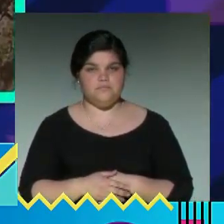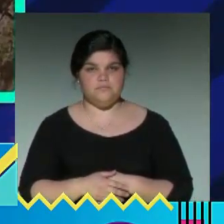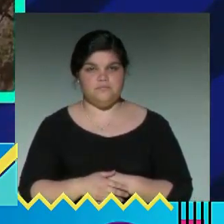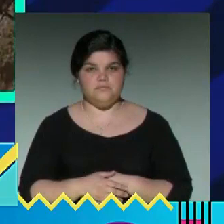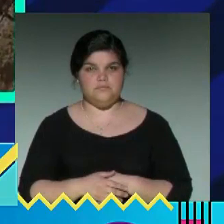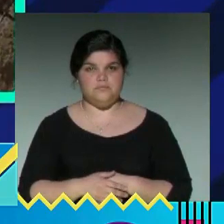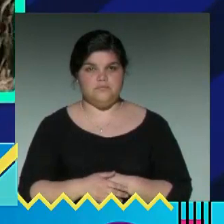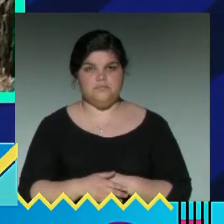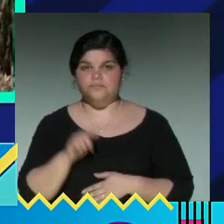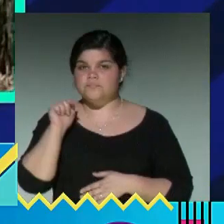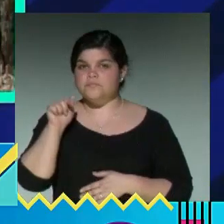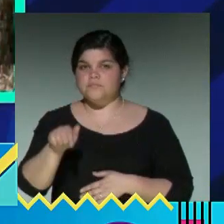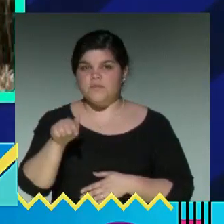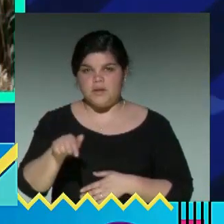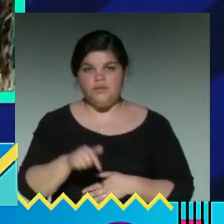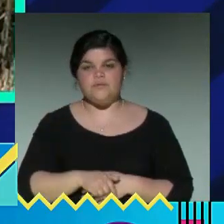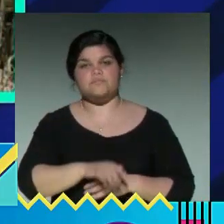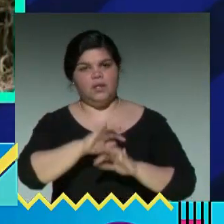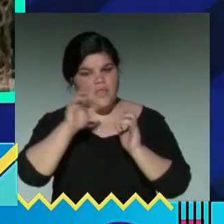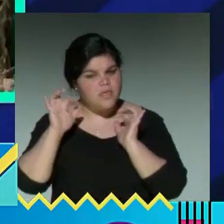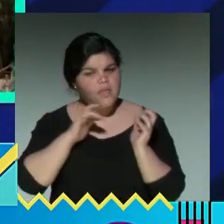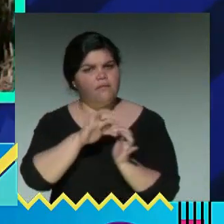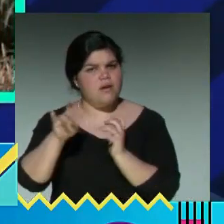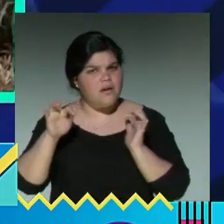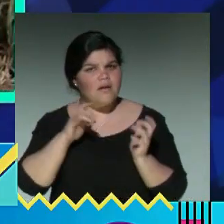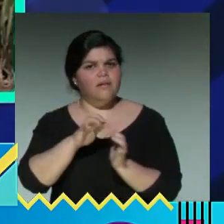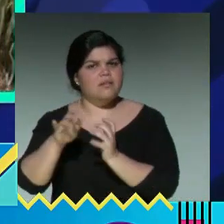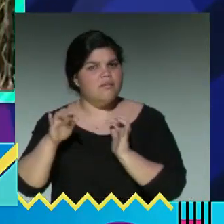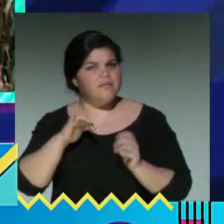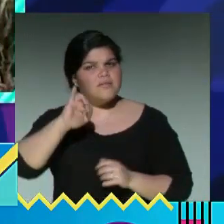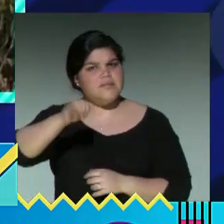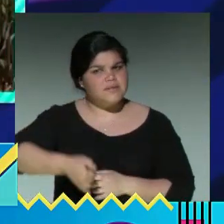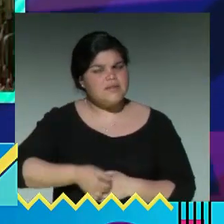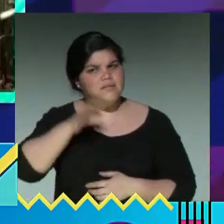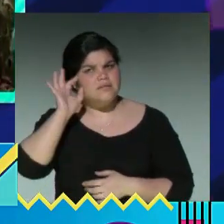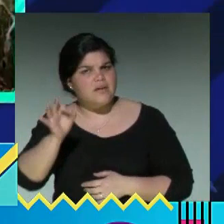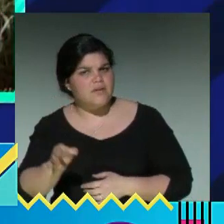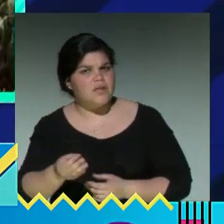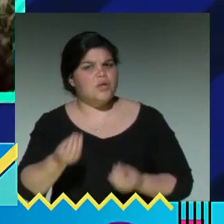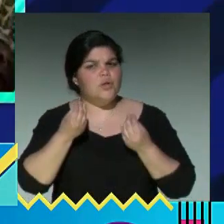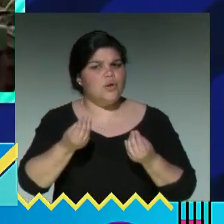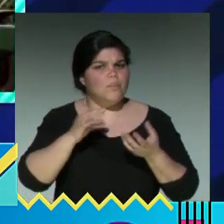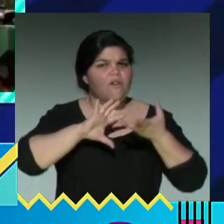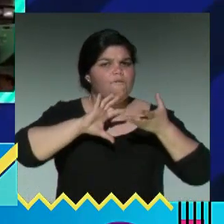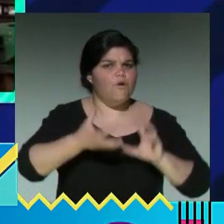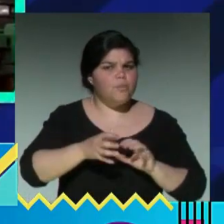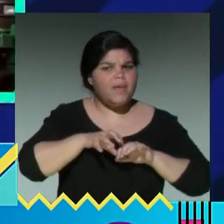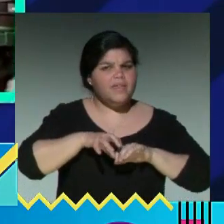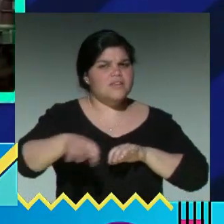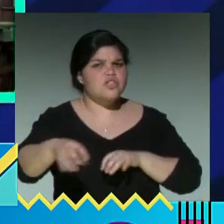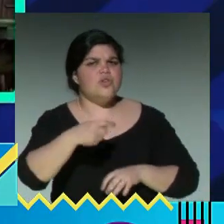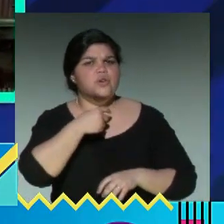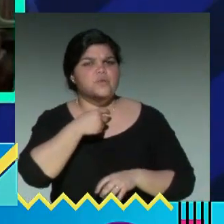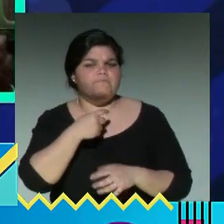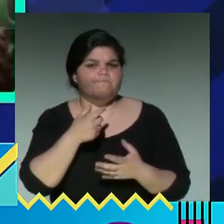va a ser creo que un debate profundo de qué modelos de extensión son los que